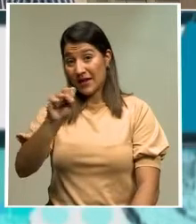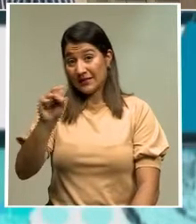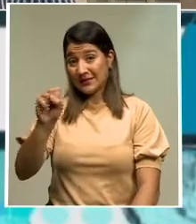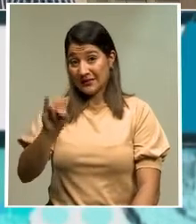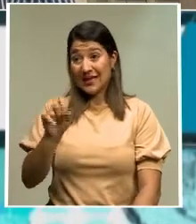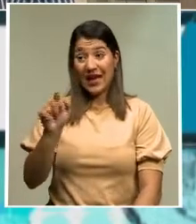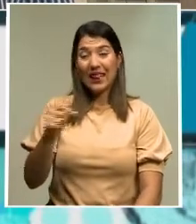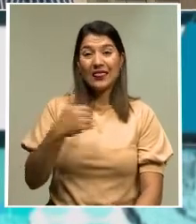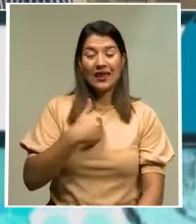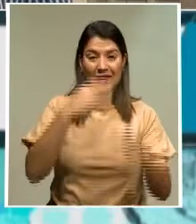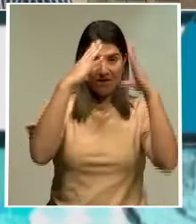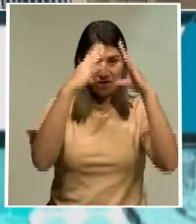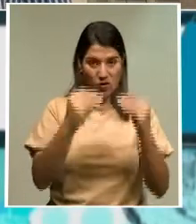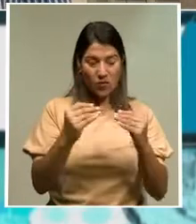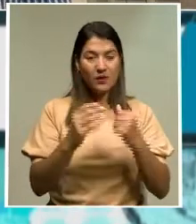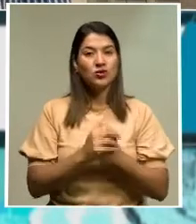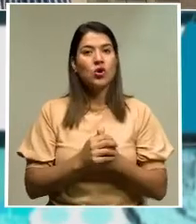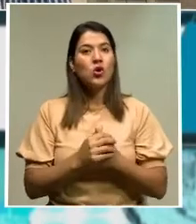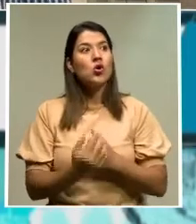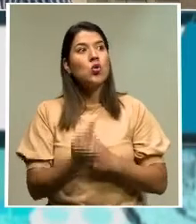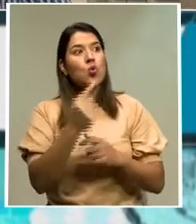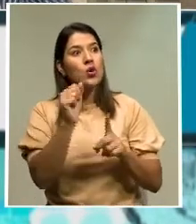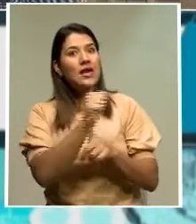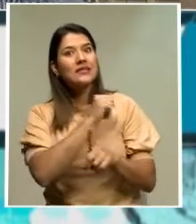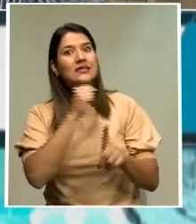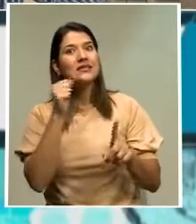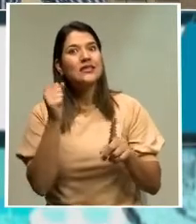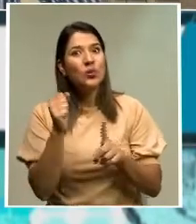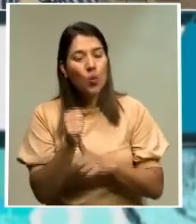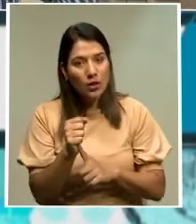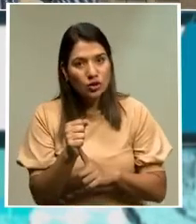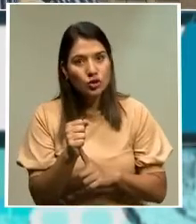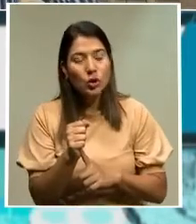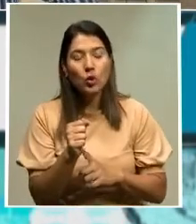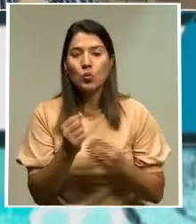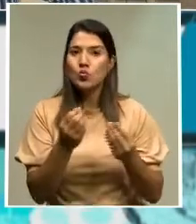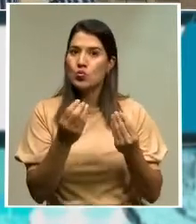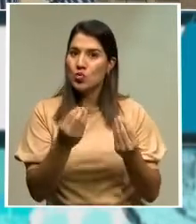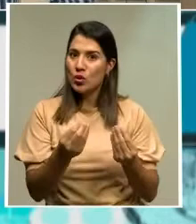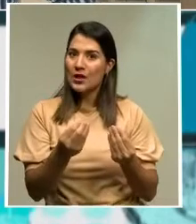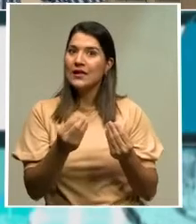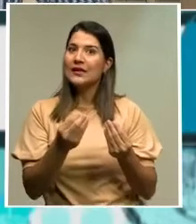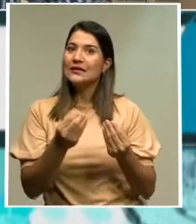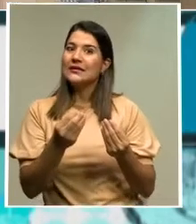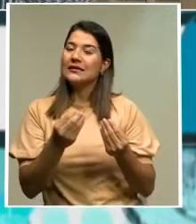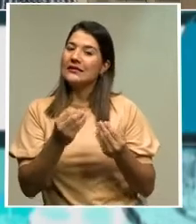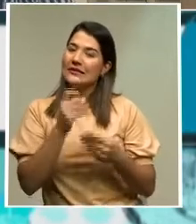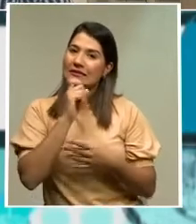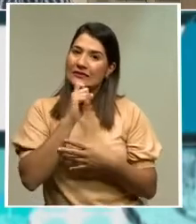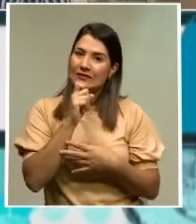Una encrucijada ética para la fracción oficialista, David.